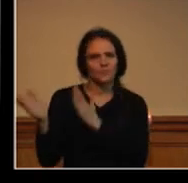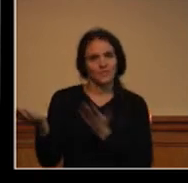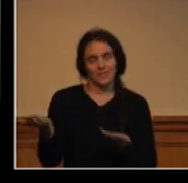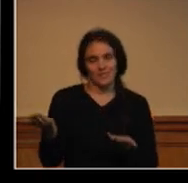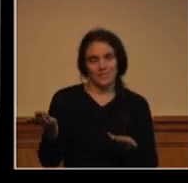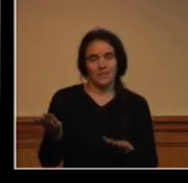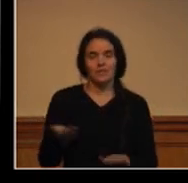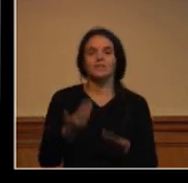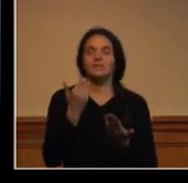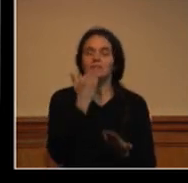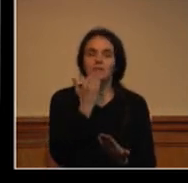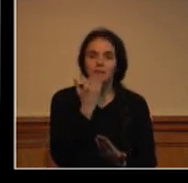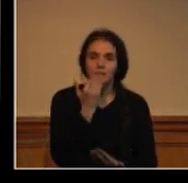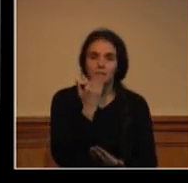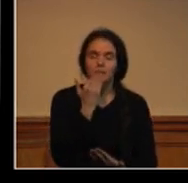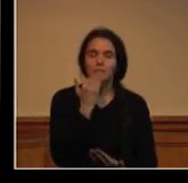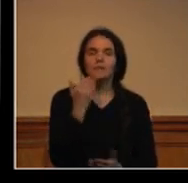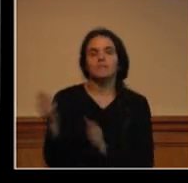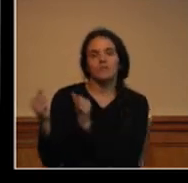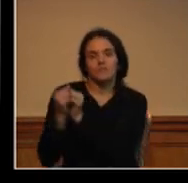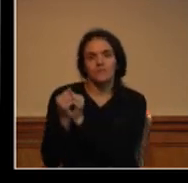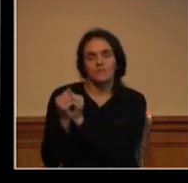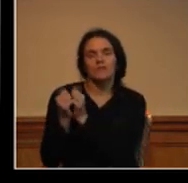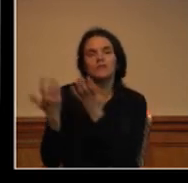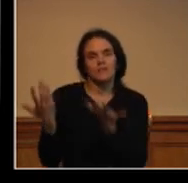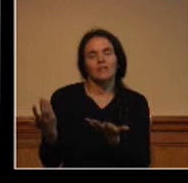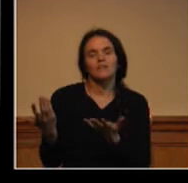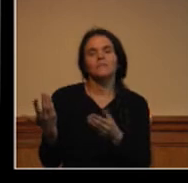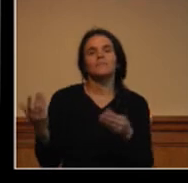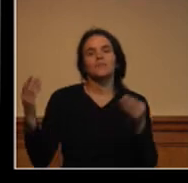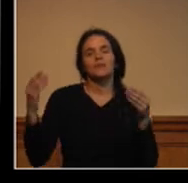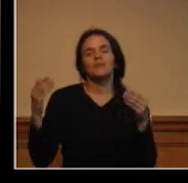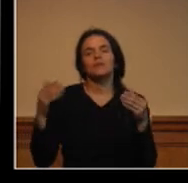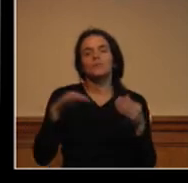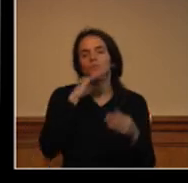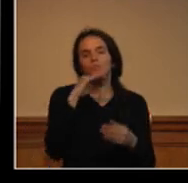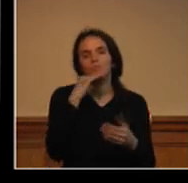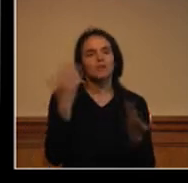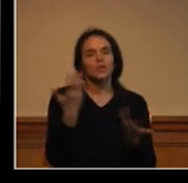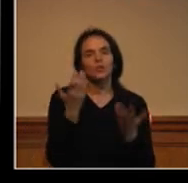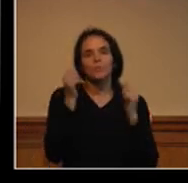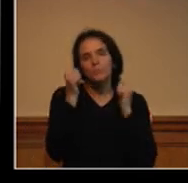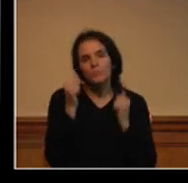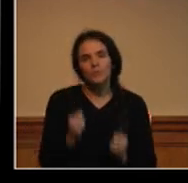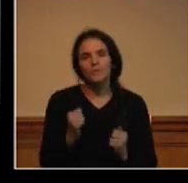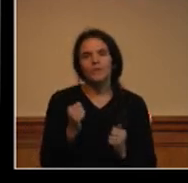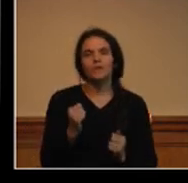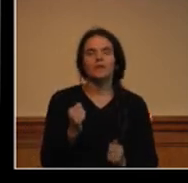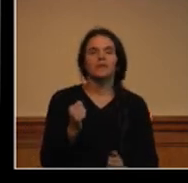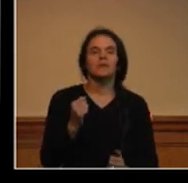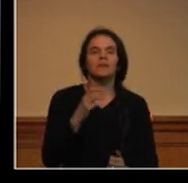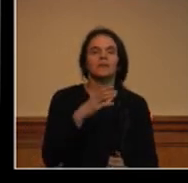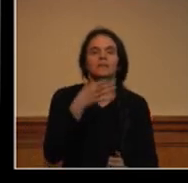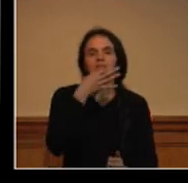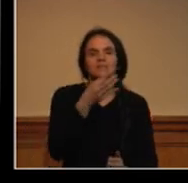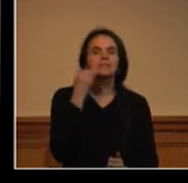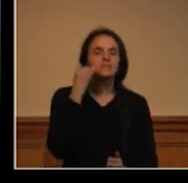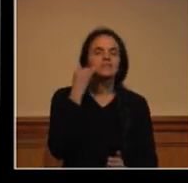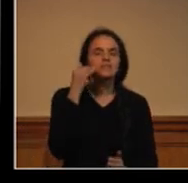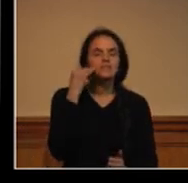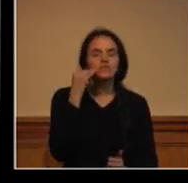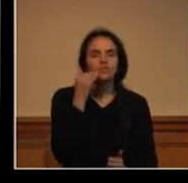otro. Y también con el mediador ir incorporando esto que les decía de cómo podría ir indicándole al niño quizás cuál